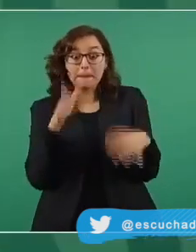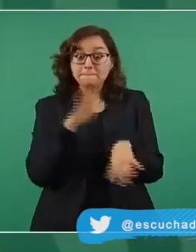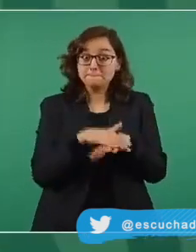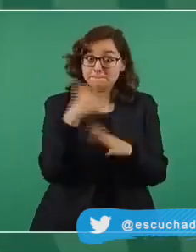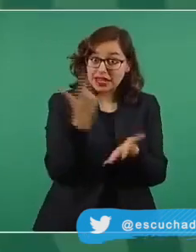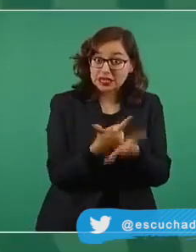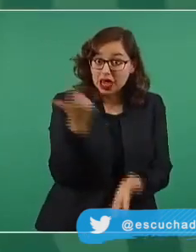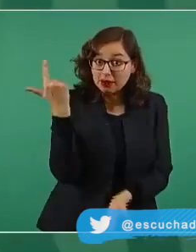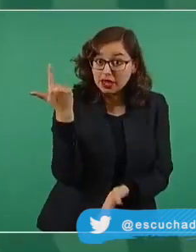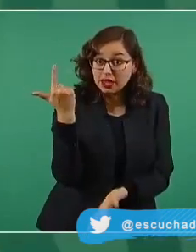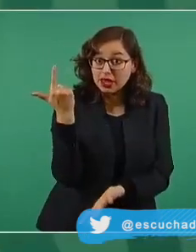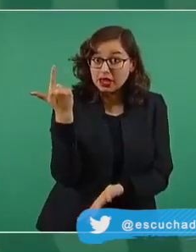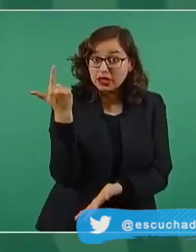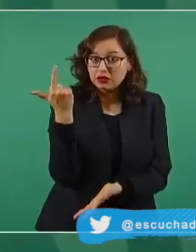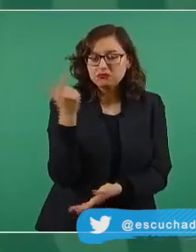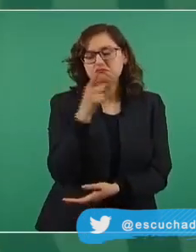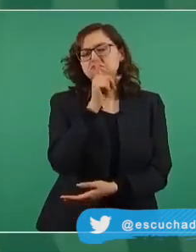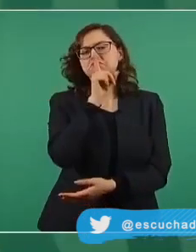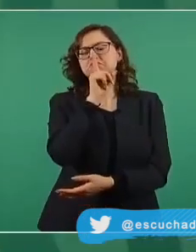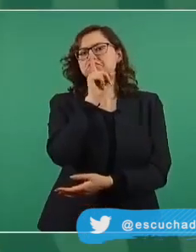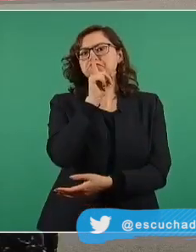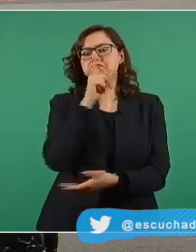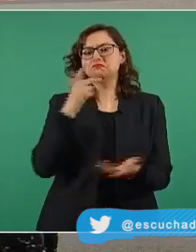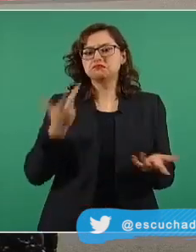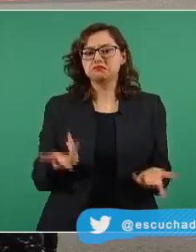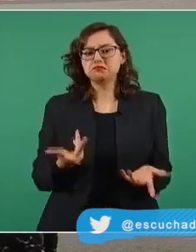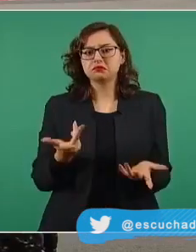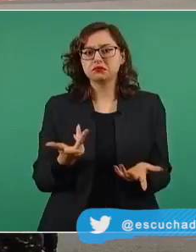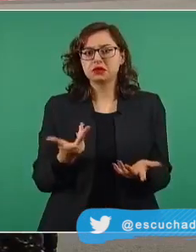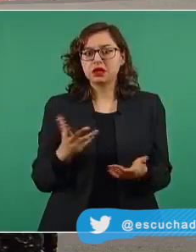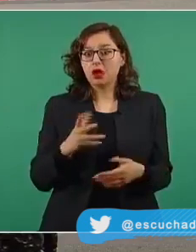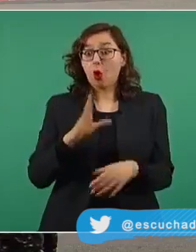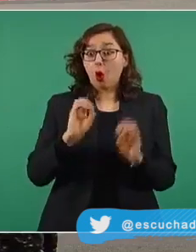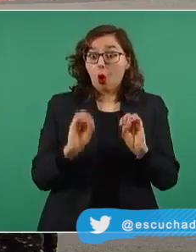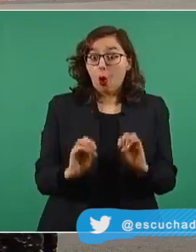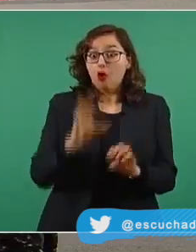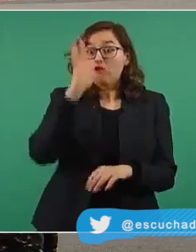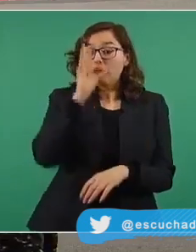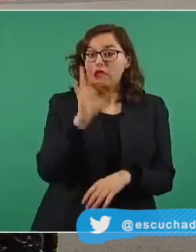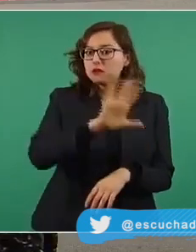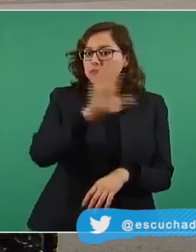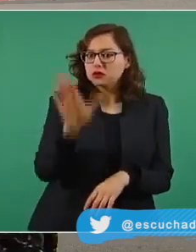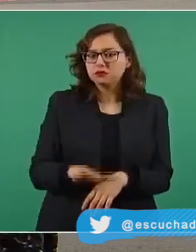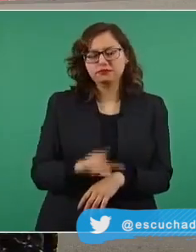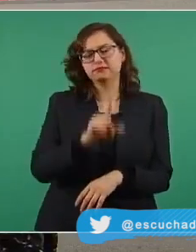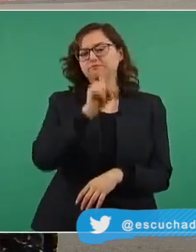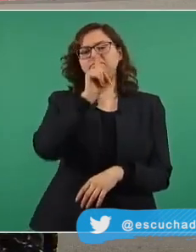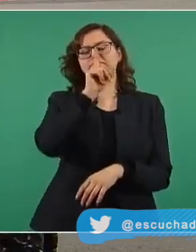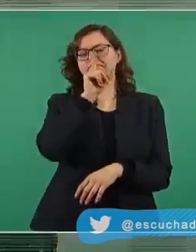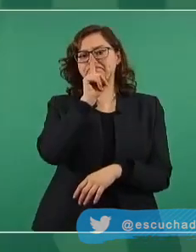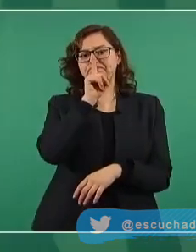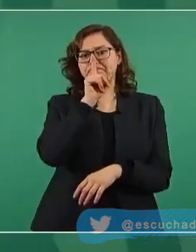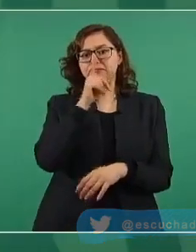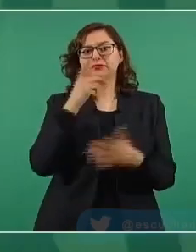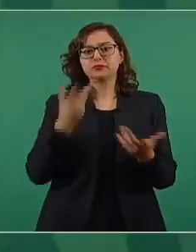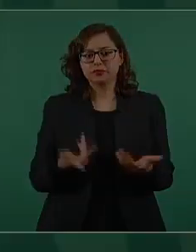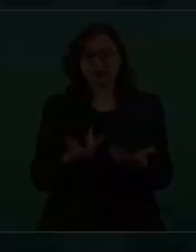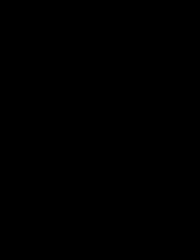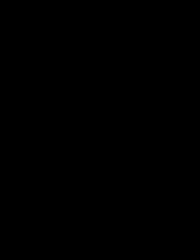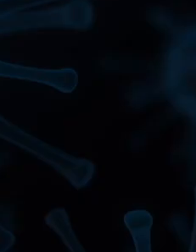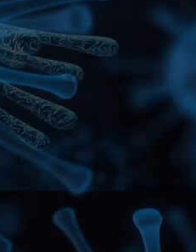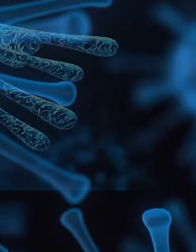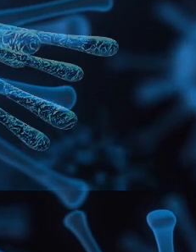No olvides usar tu cubrebocas, realizar el lavado de manos y guardarla a sana distancia. Seguiremos informando.